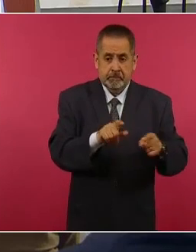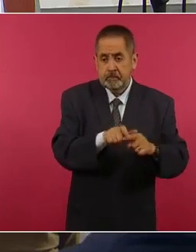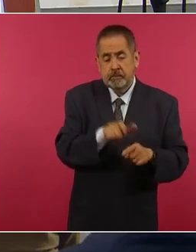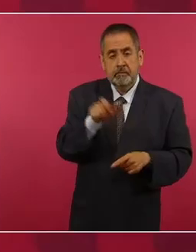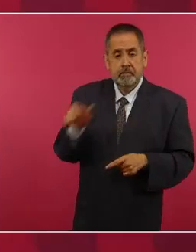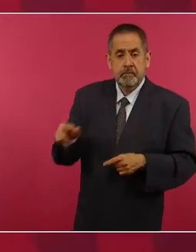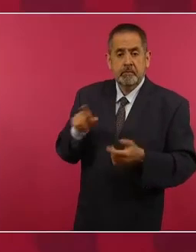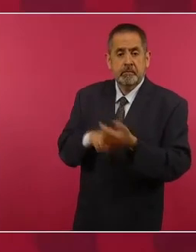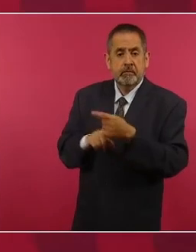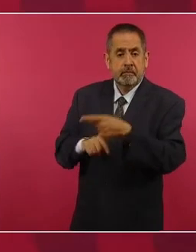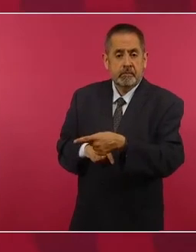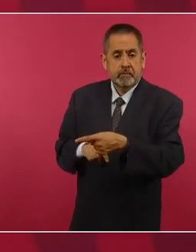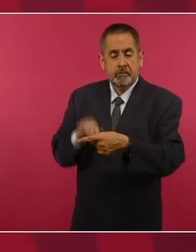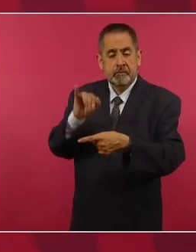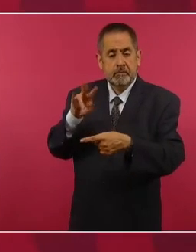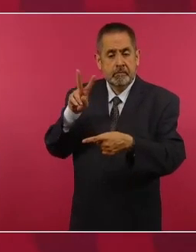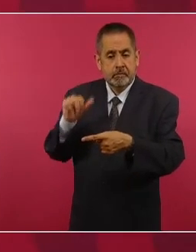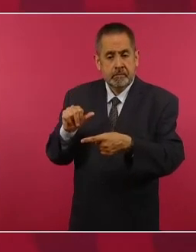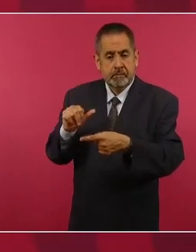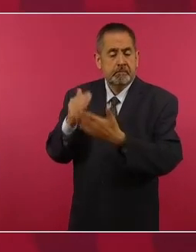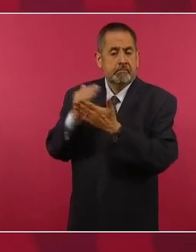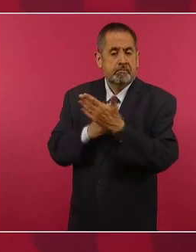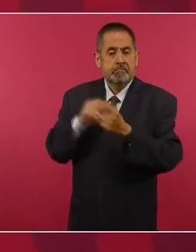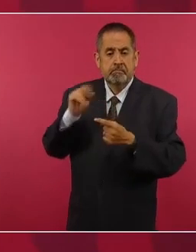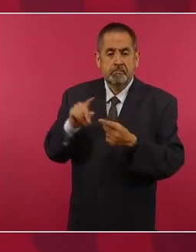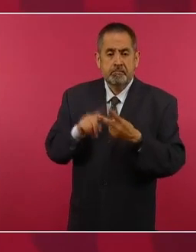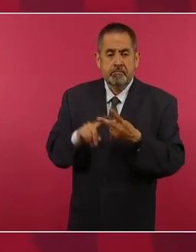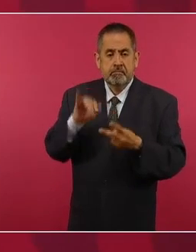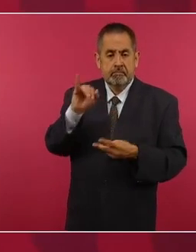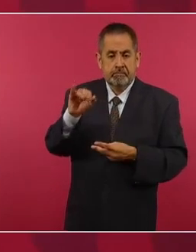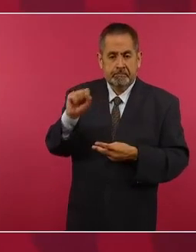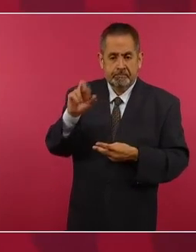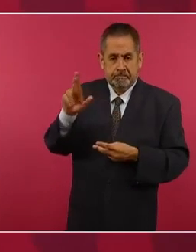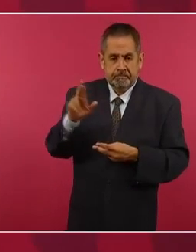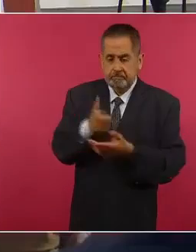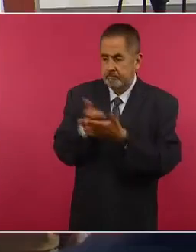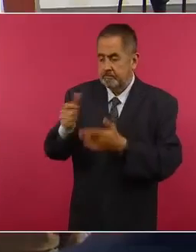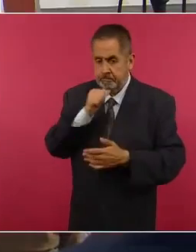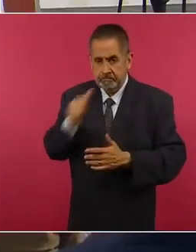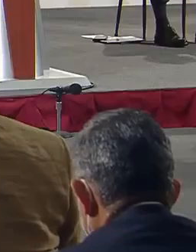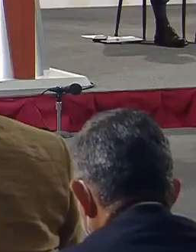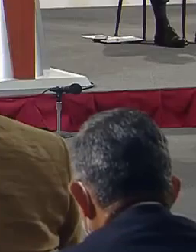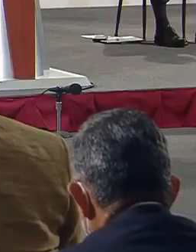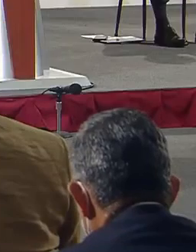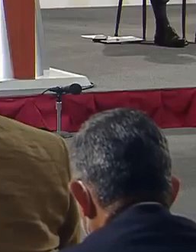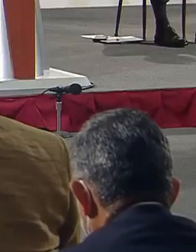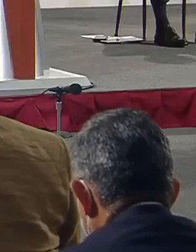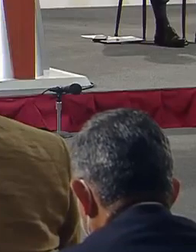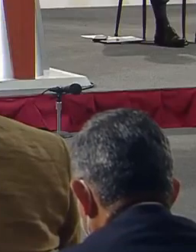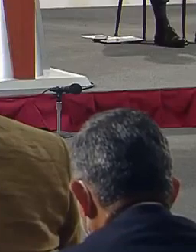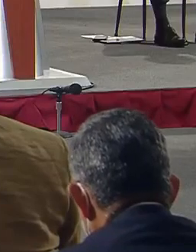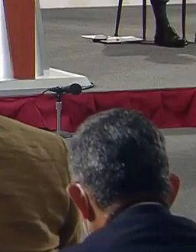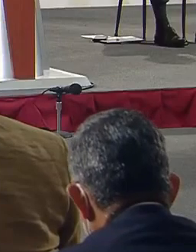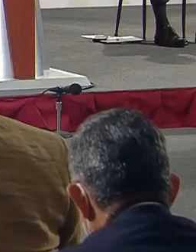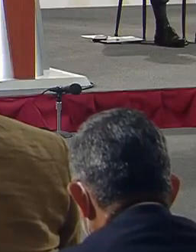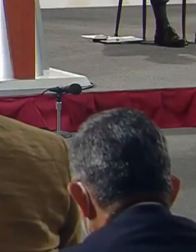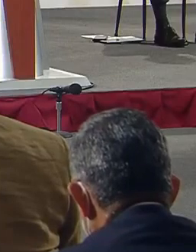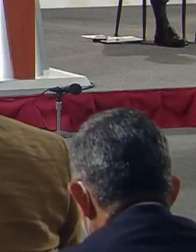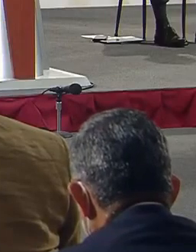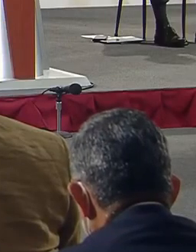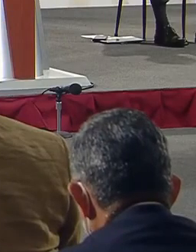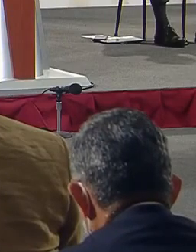pago del IVA y del impuesto sobre la renta. O sea, entonces todo